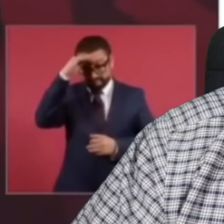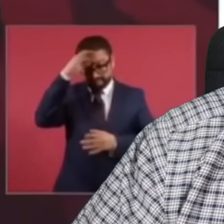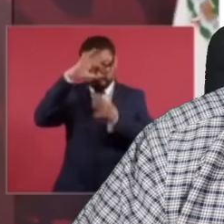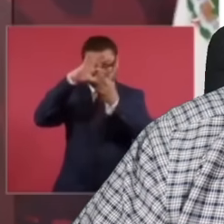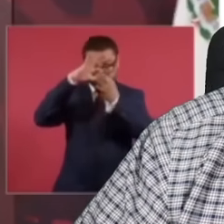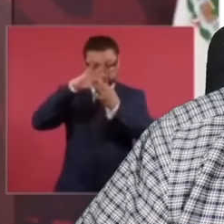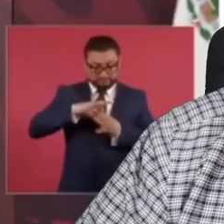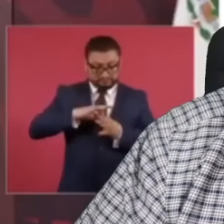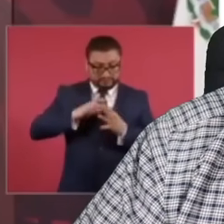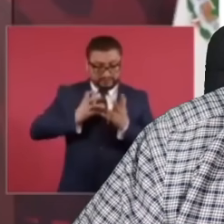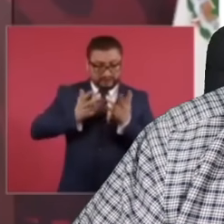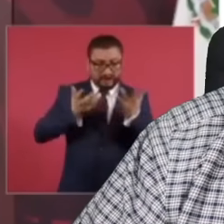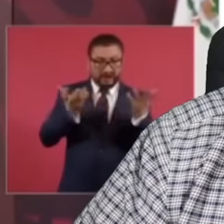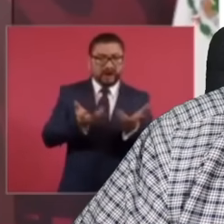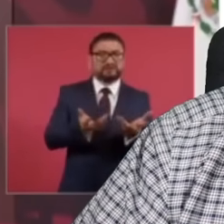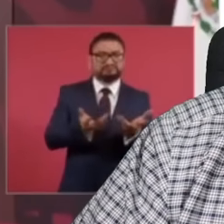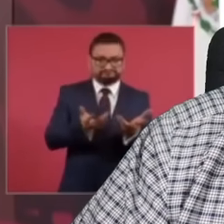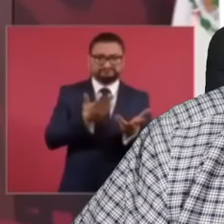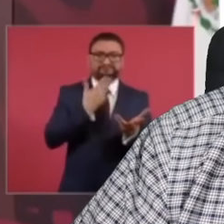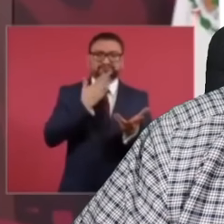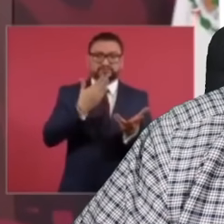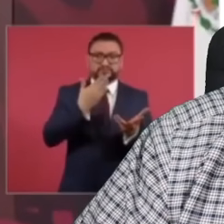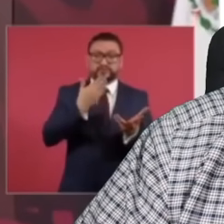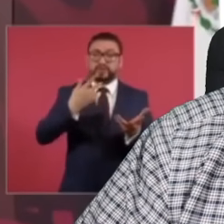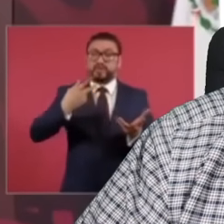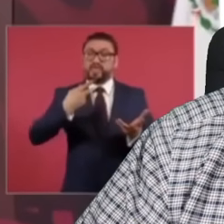piensa la incongruencia